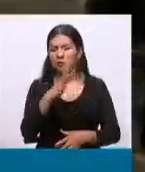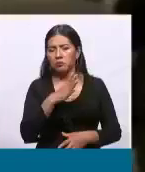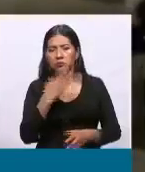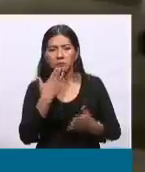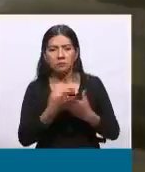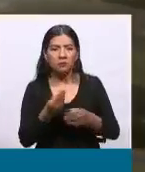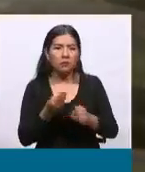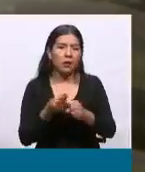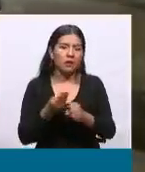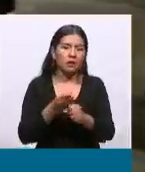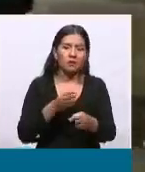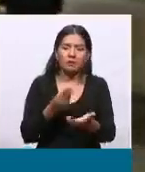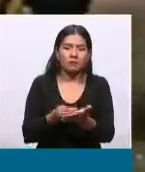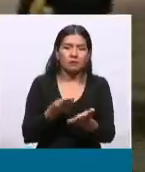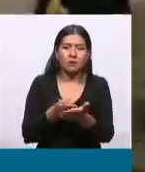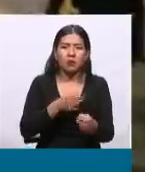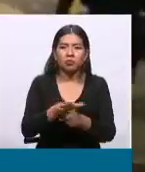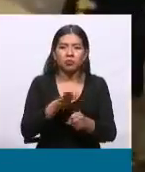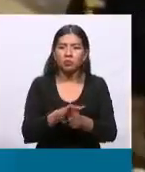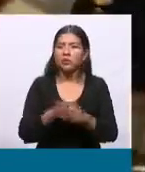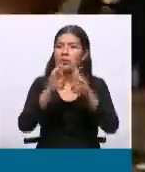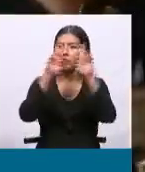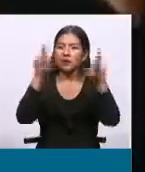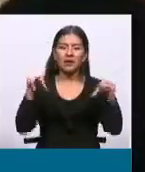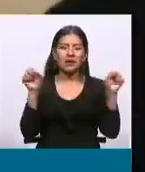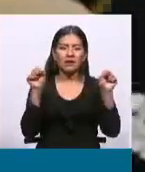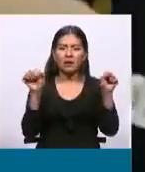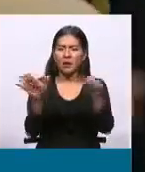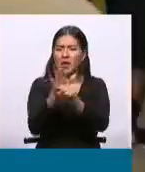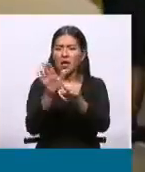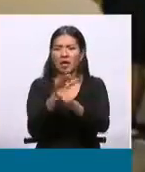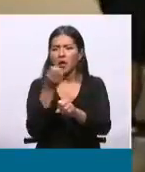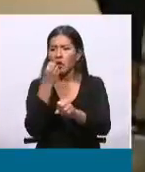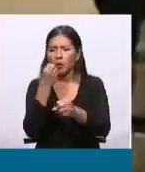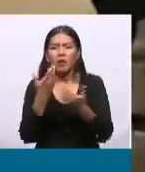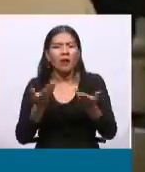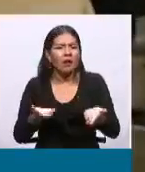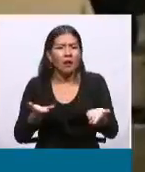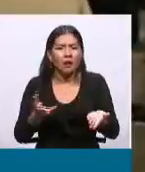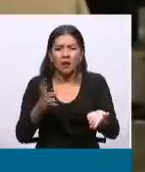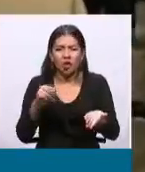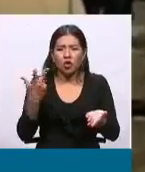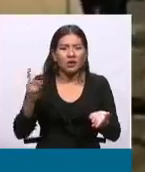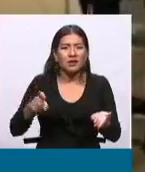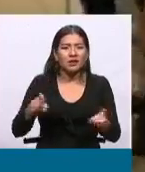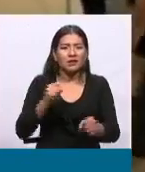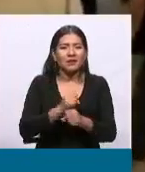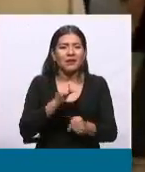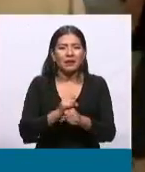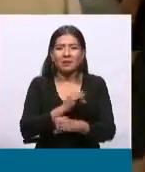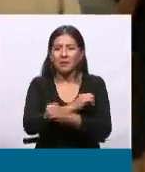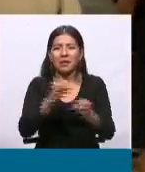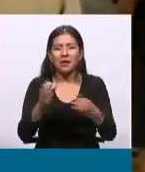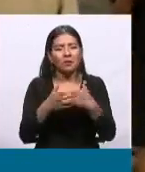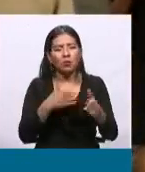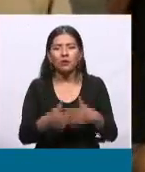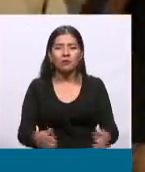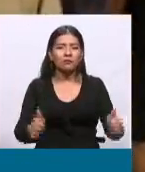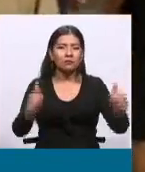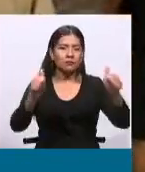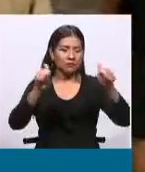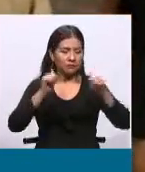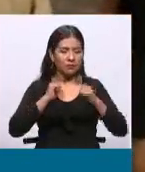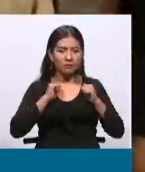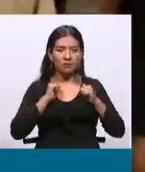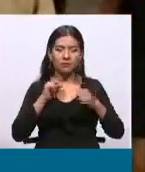en Santa Cruz, que tienen su despensa llena por meses. No necesitan. Pueden darse el lujo de irse a sentar en